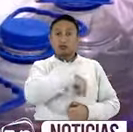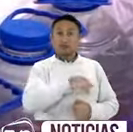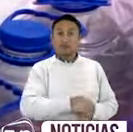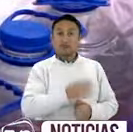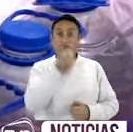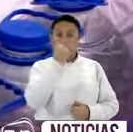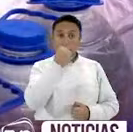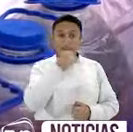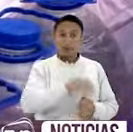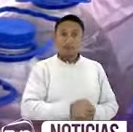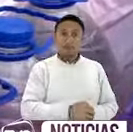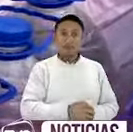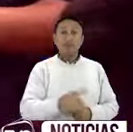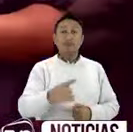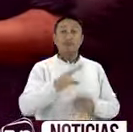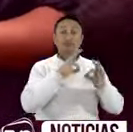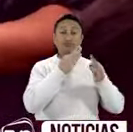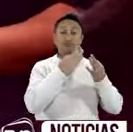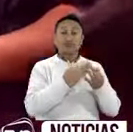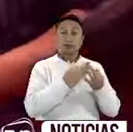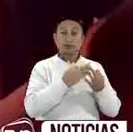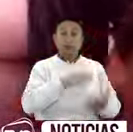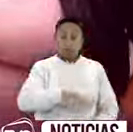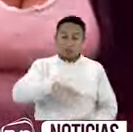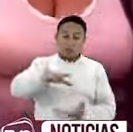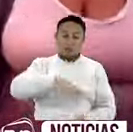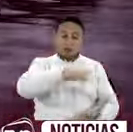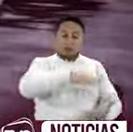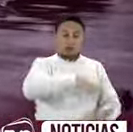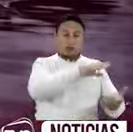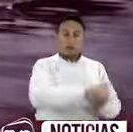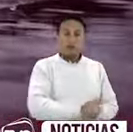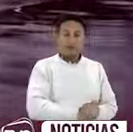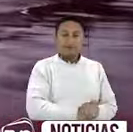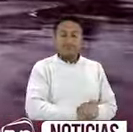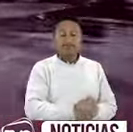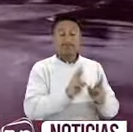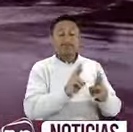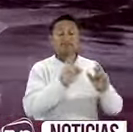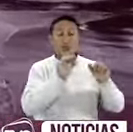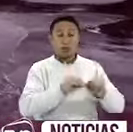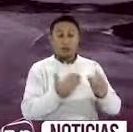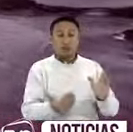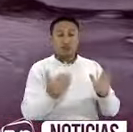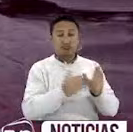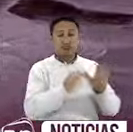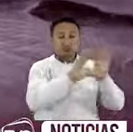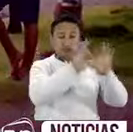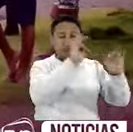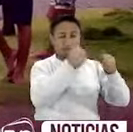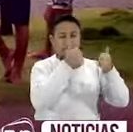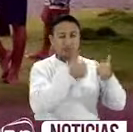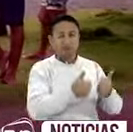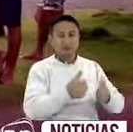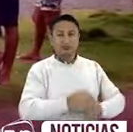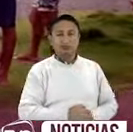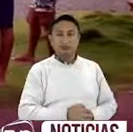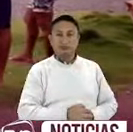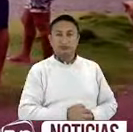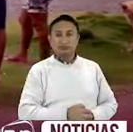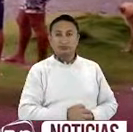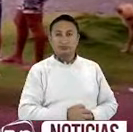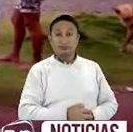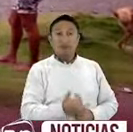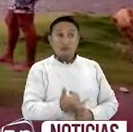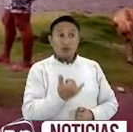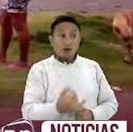raciones alimenticias a los familiares de los desaparecidos. No pierden la fe de volverlos a encontrar sanos y salvos, pues de su paradero